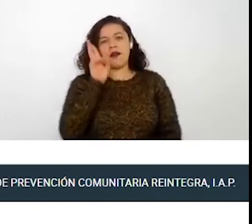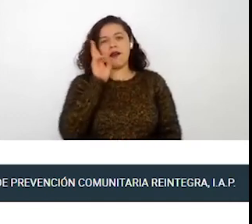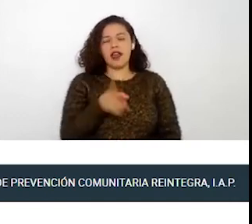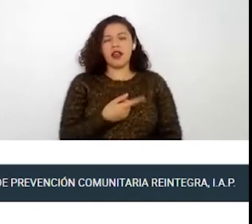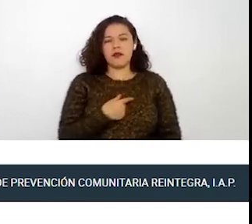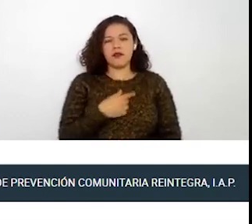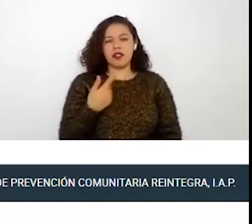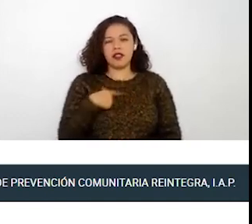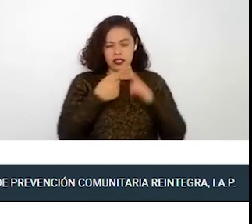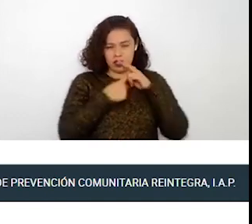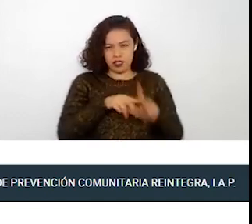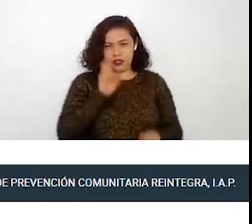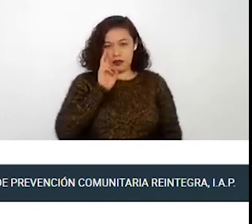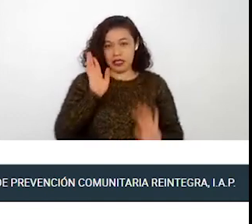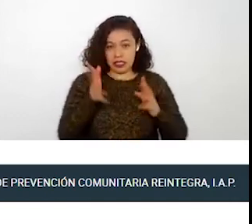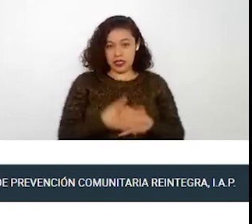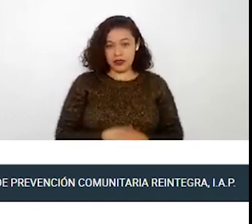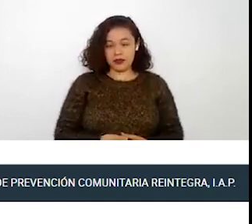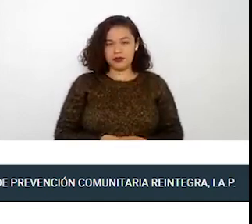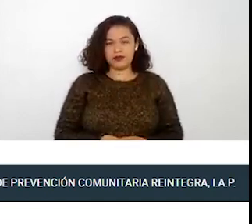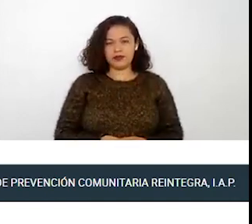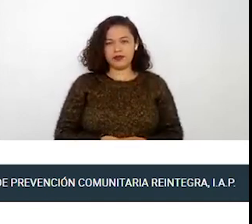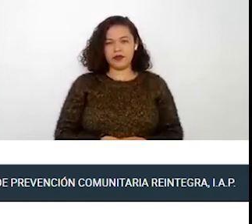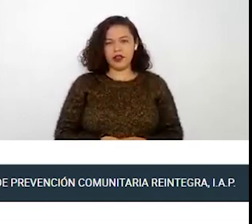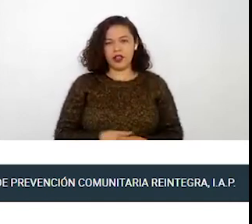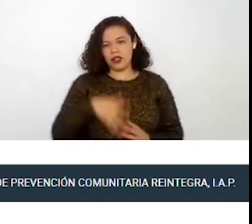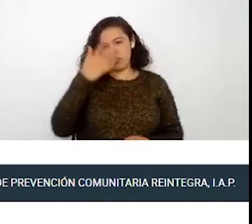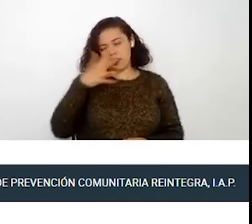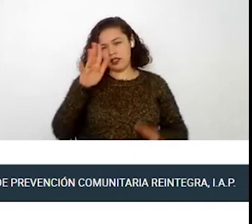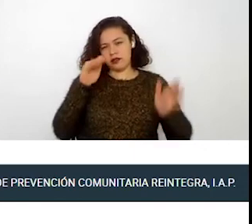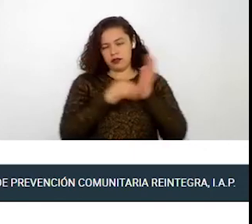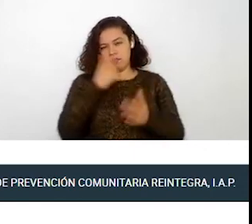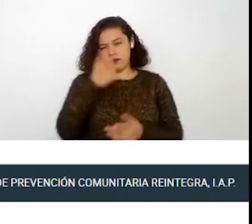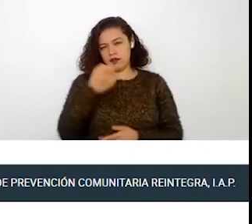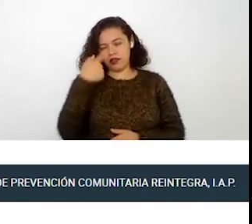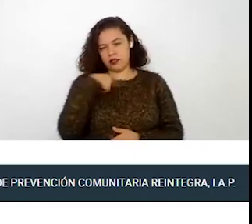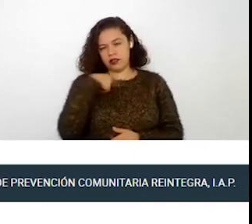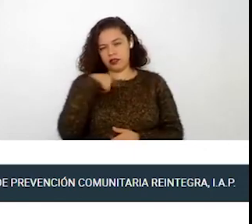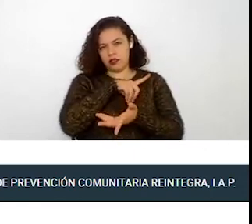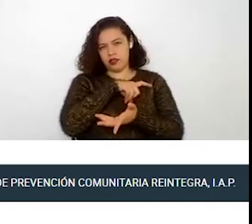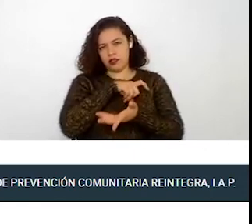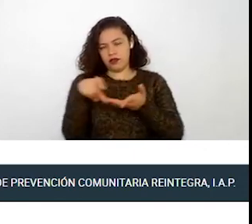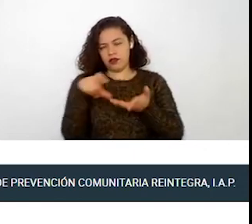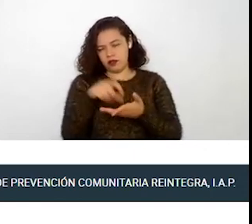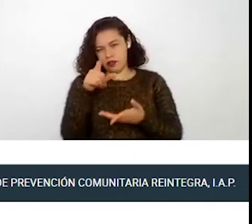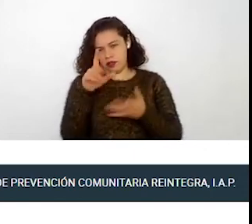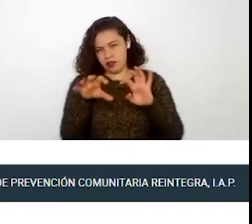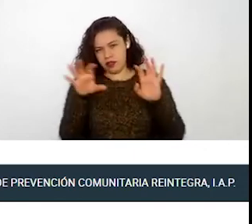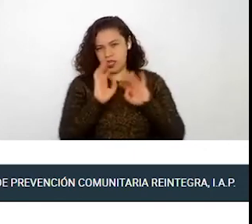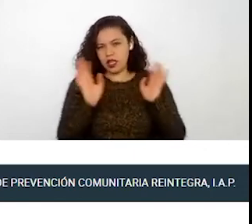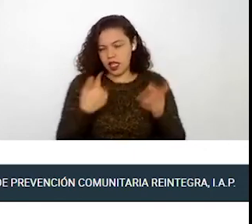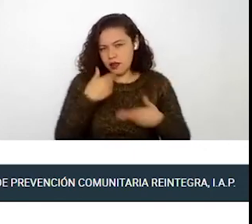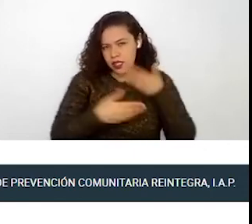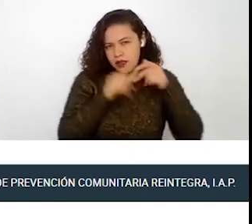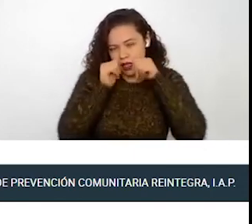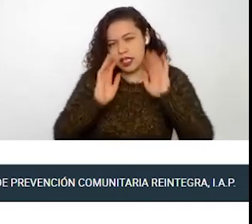si me regreso en el inicio entonces tengo 10.000 pesos en mi y mis inversiones voy a comprar una computadora ok Ya acabé con mi